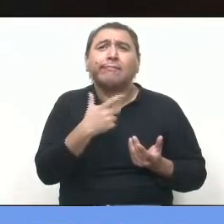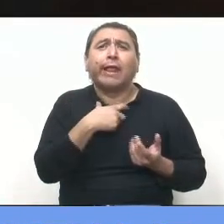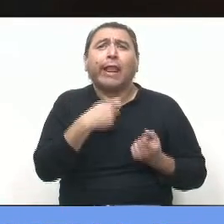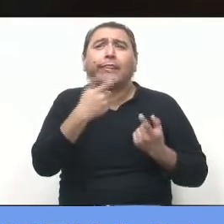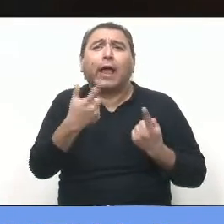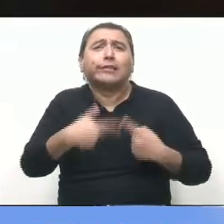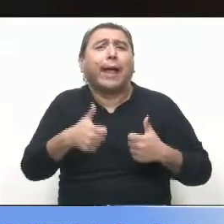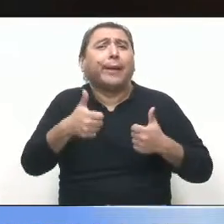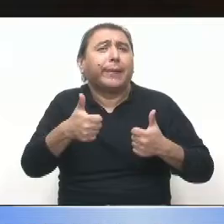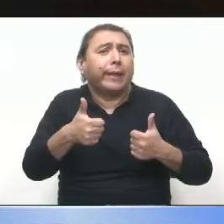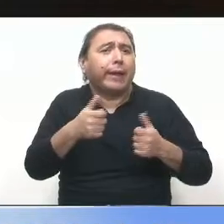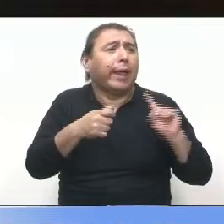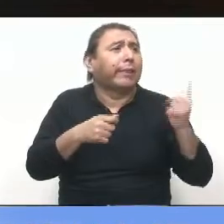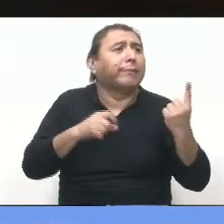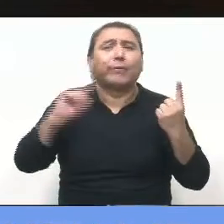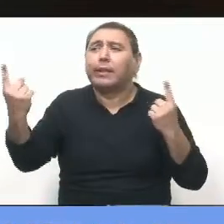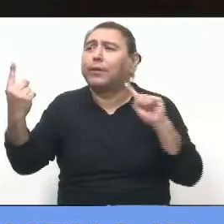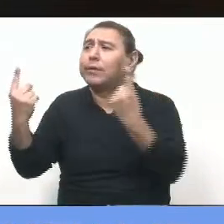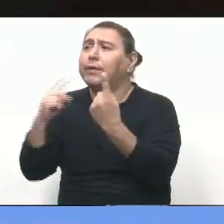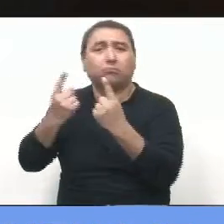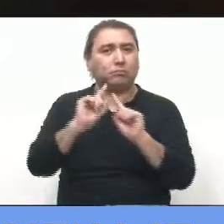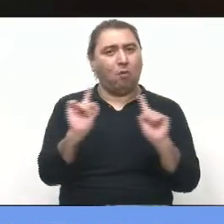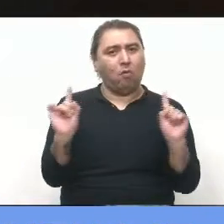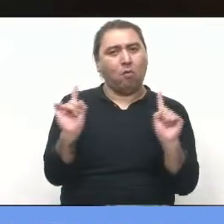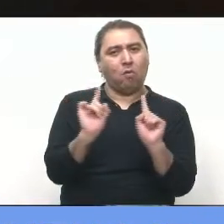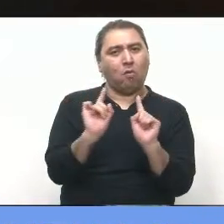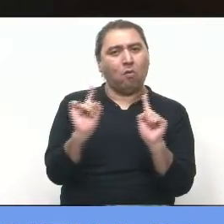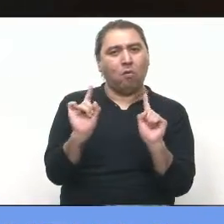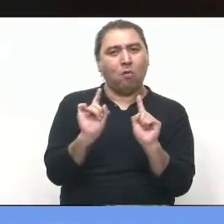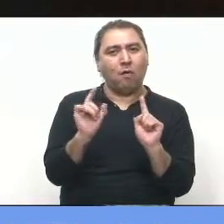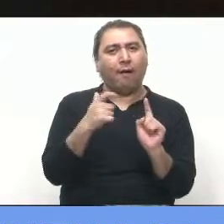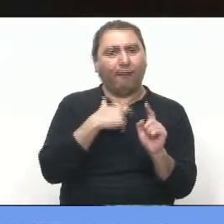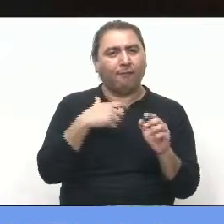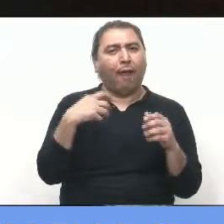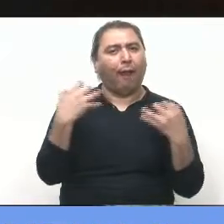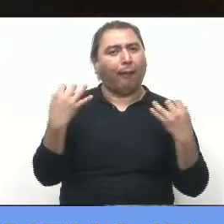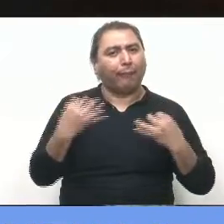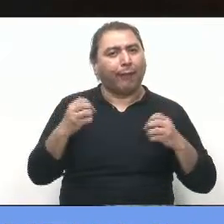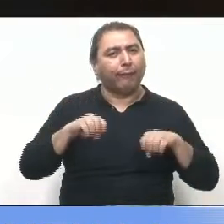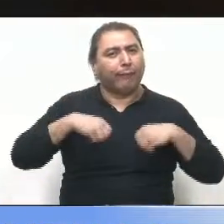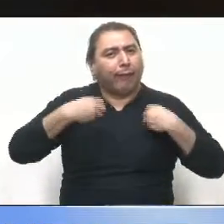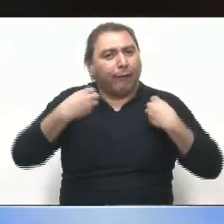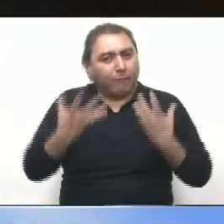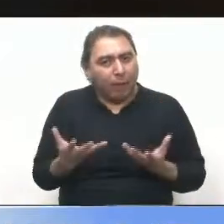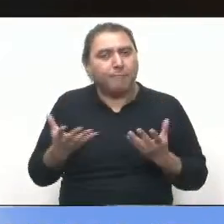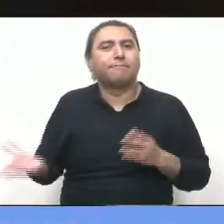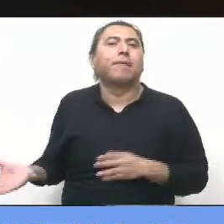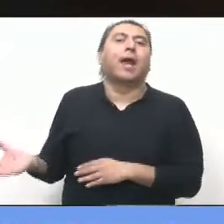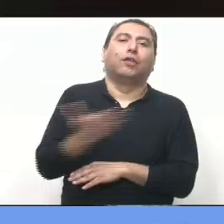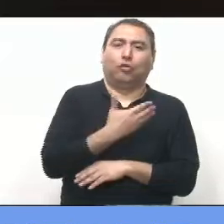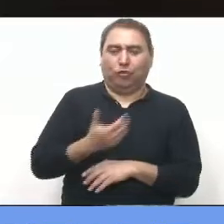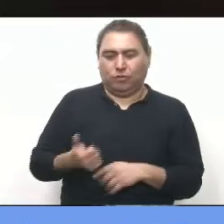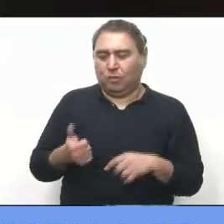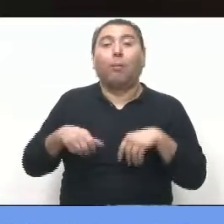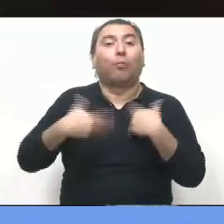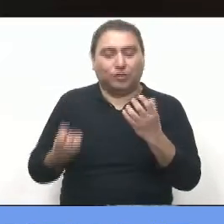individual, sino que el bien tenía que ser de toda la sociedad y para toda la sociedad. Por eso las escuelas, por eso los hospitales, por eso